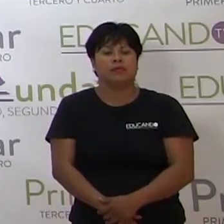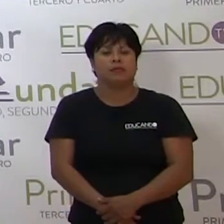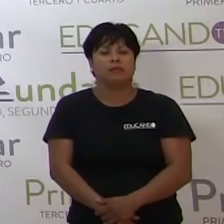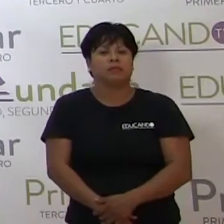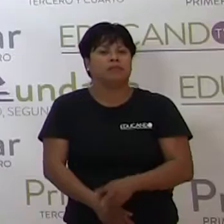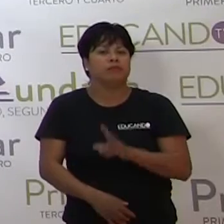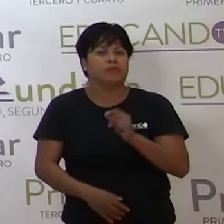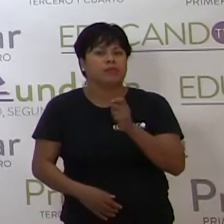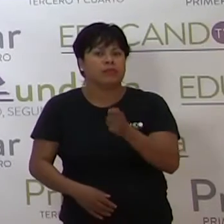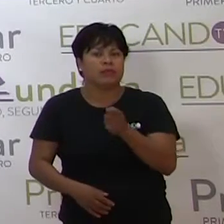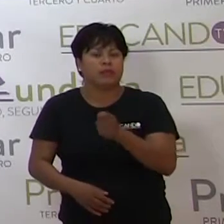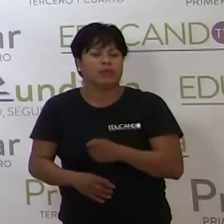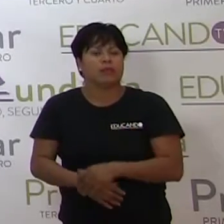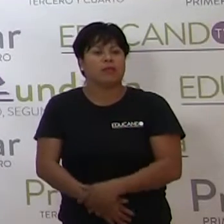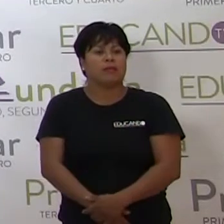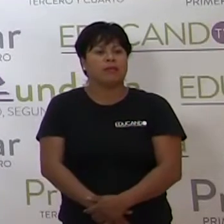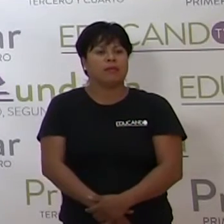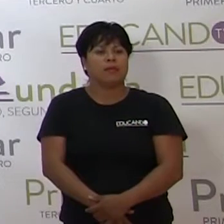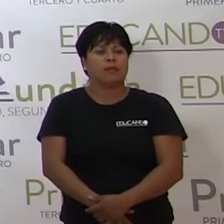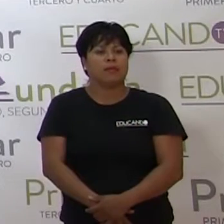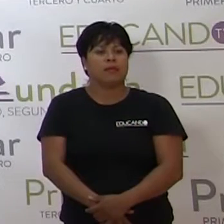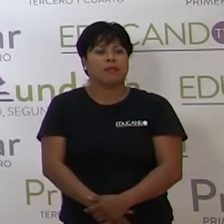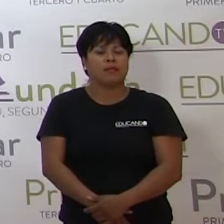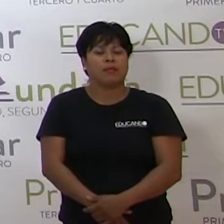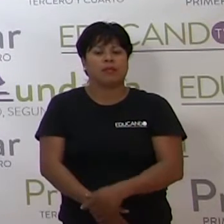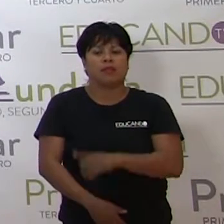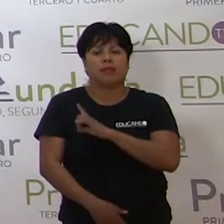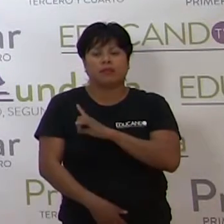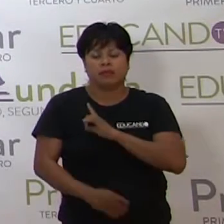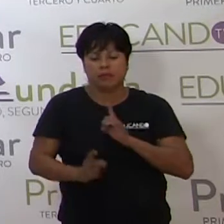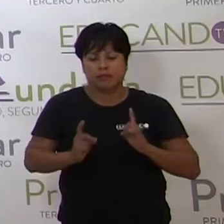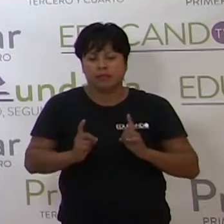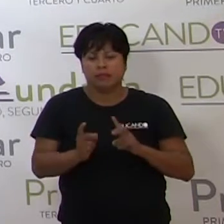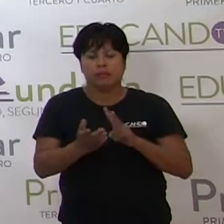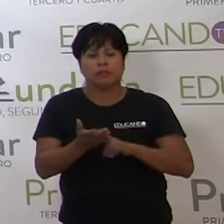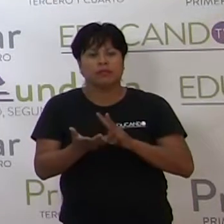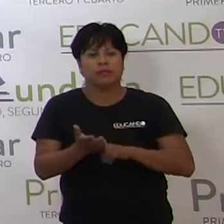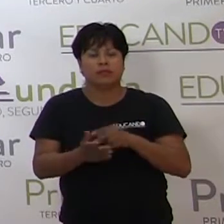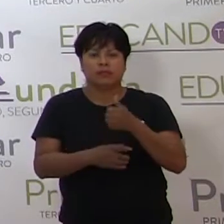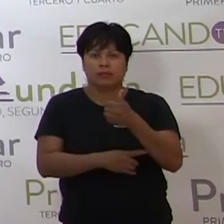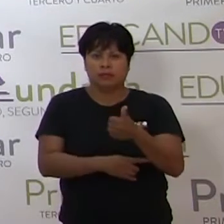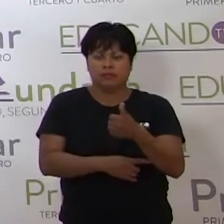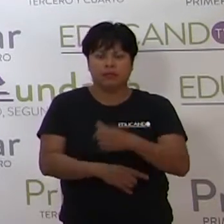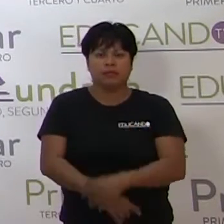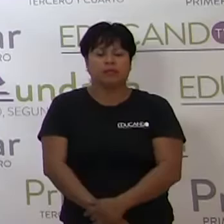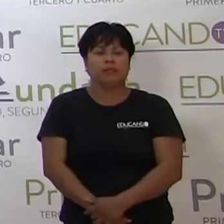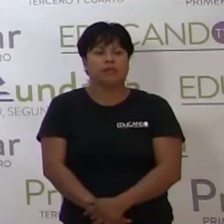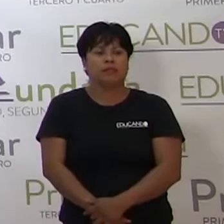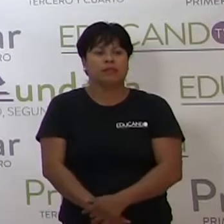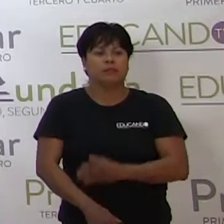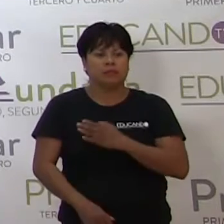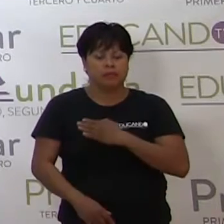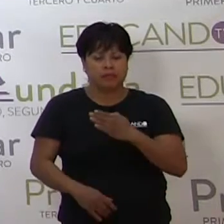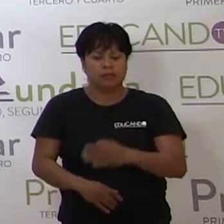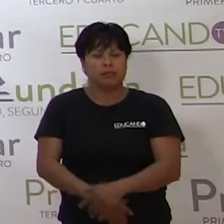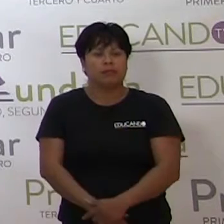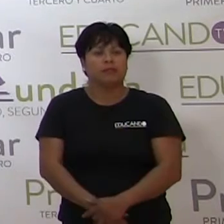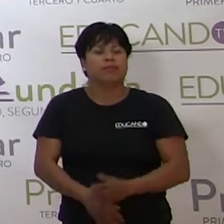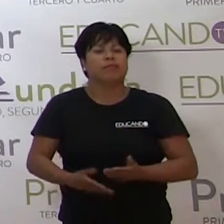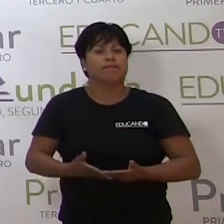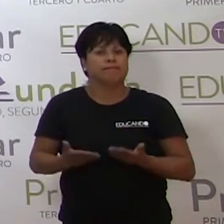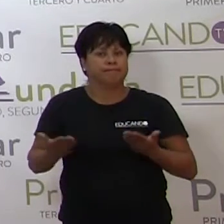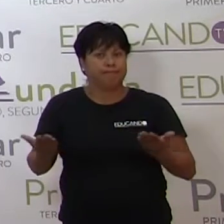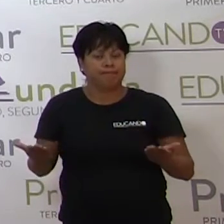no significa. Le da nada más valor al 6. Bueno,